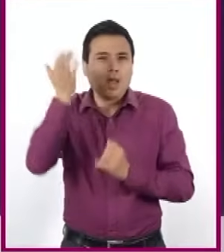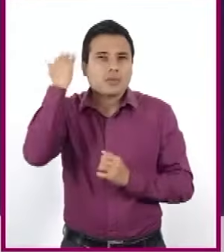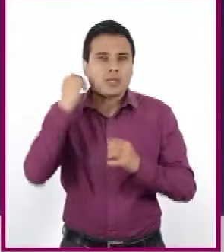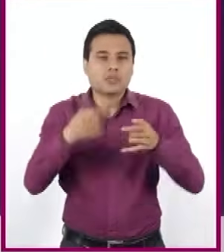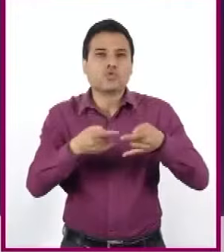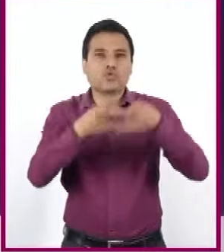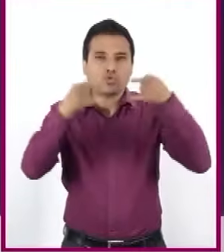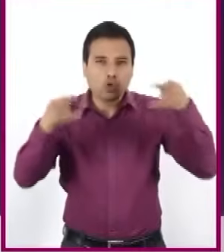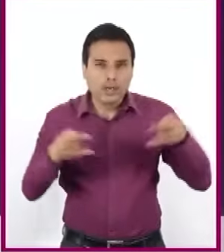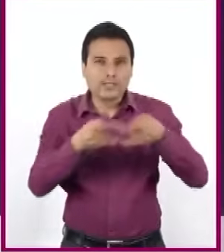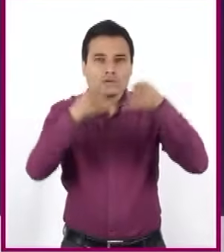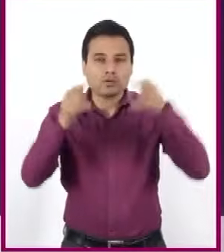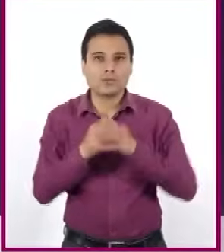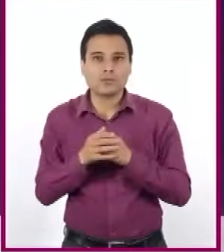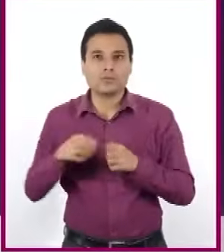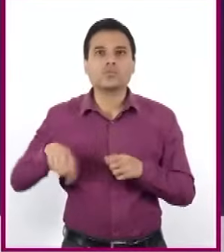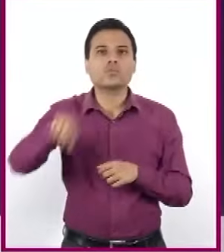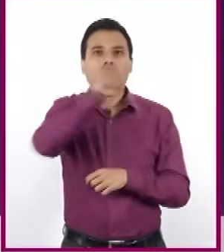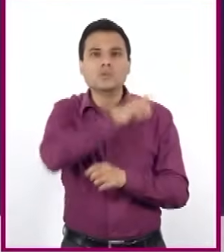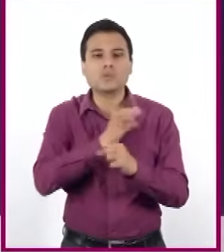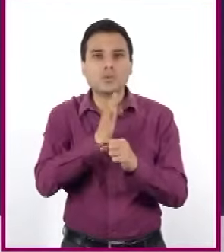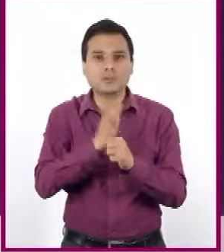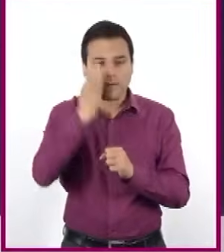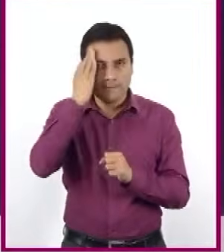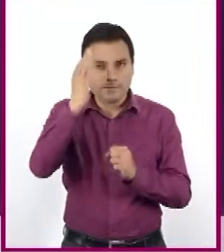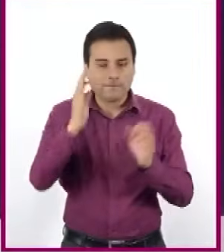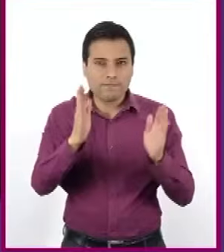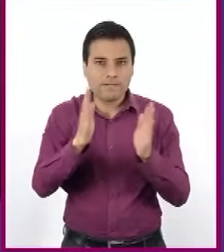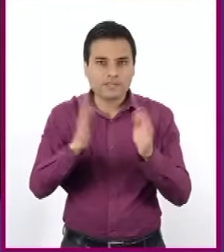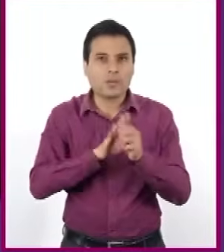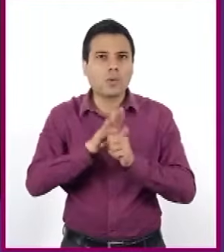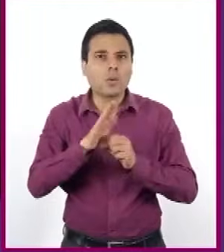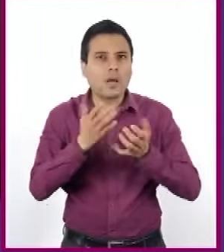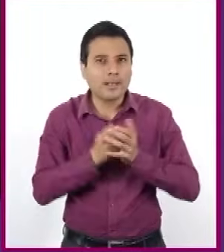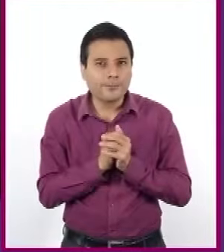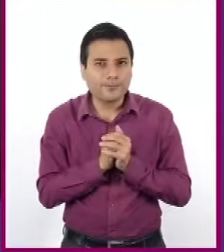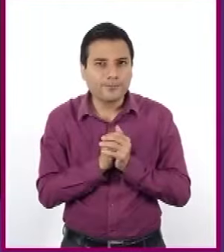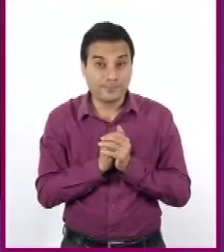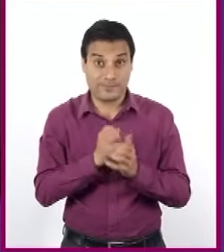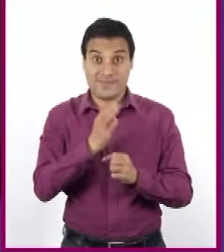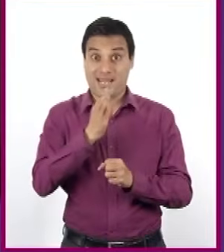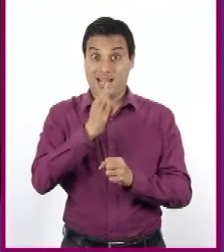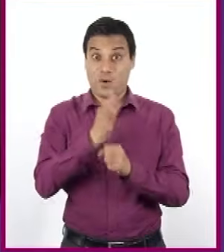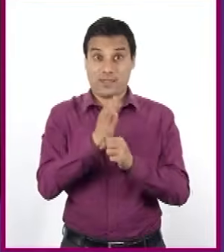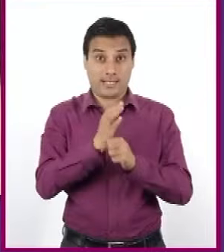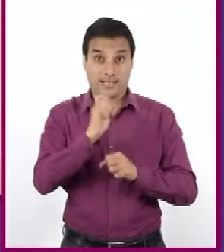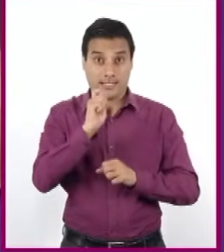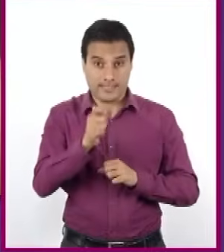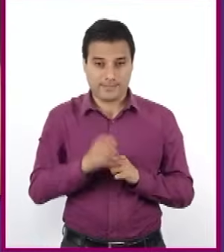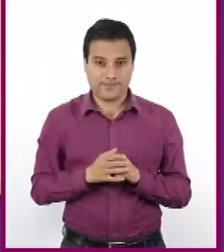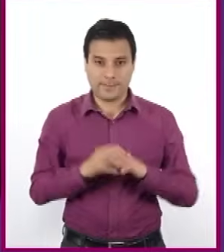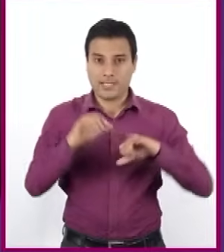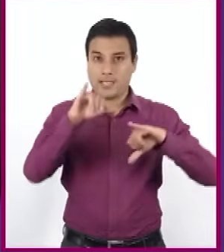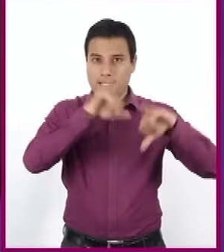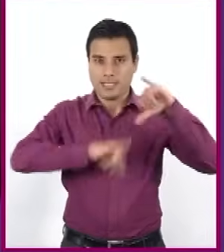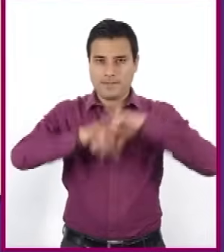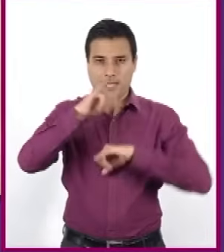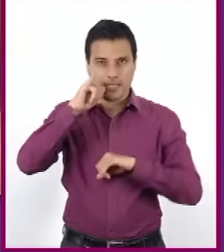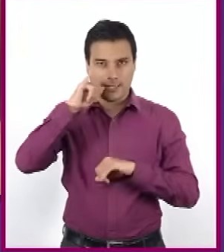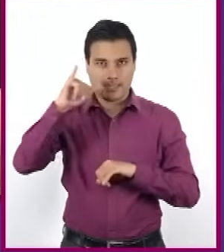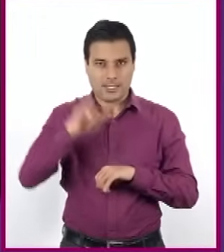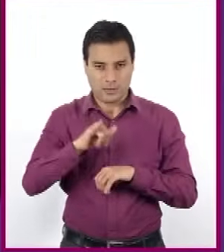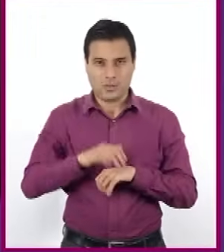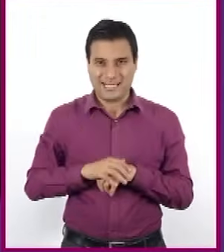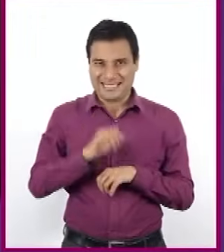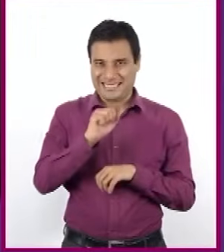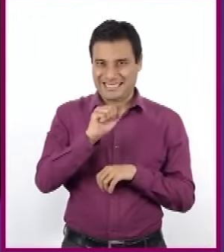¿Ustedes en qué fase se encuentran? En esta sesión trataremos el trabajo desarrollado por el químico italiano Stanislao